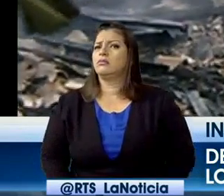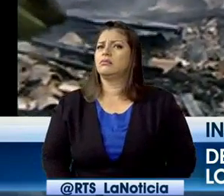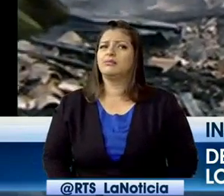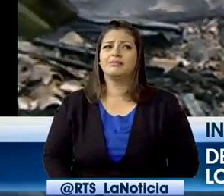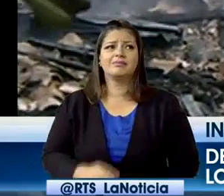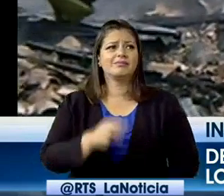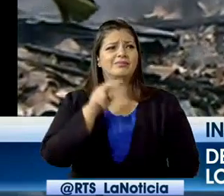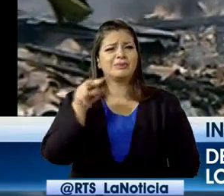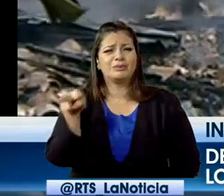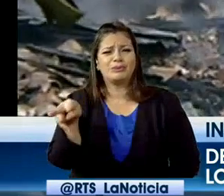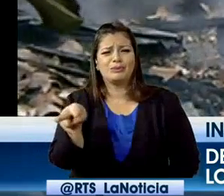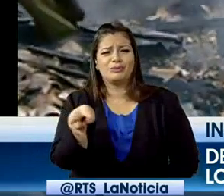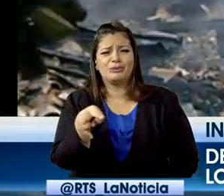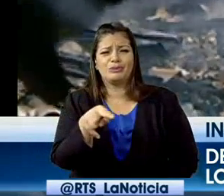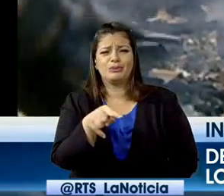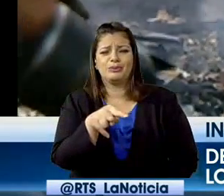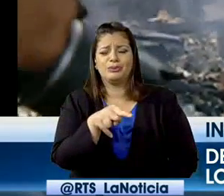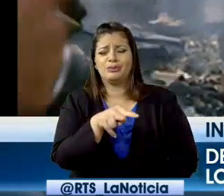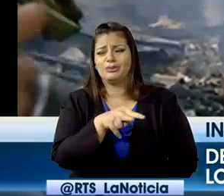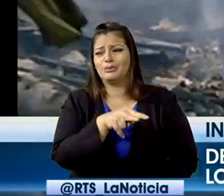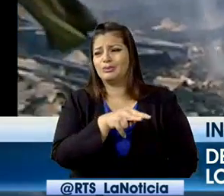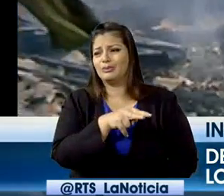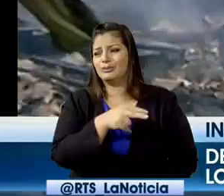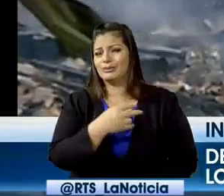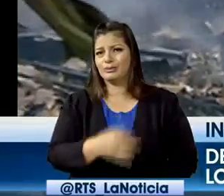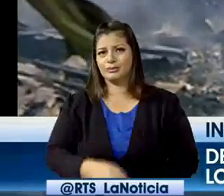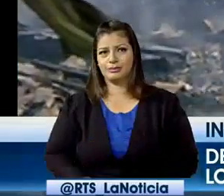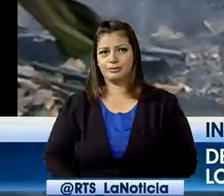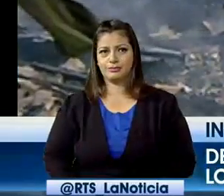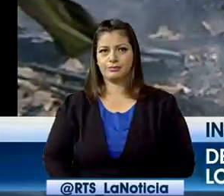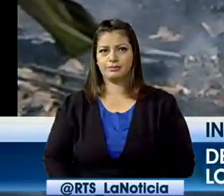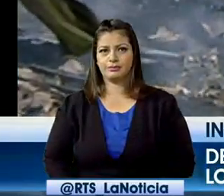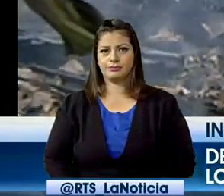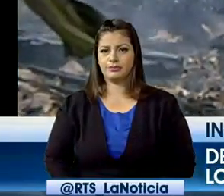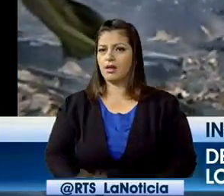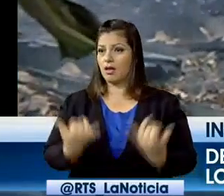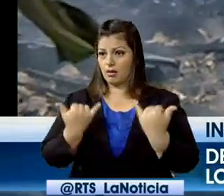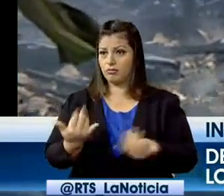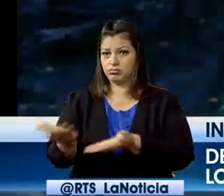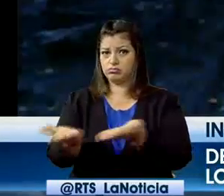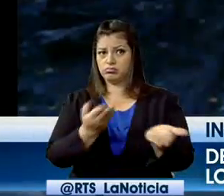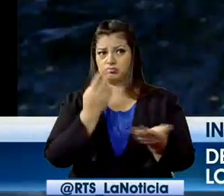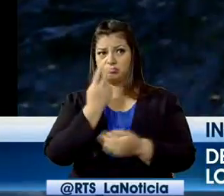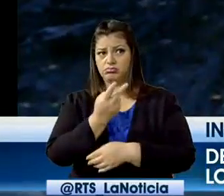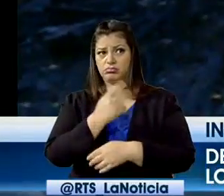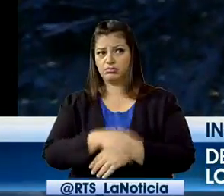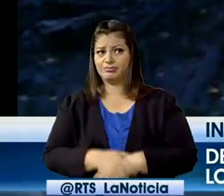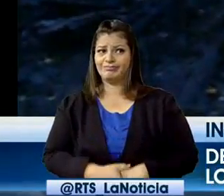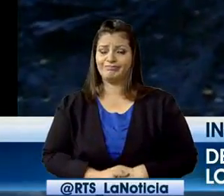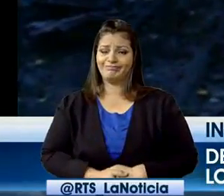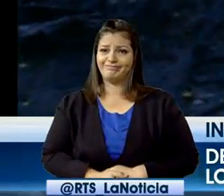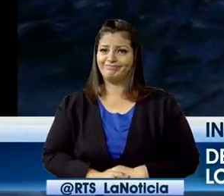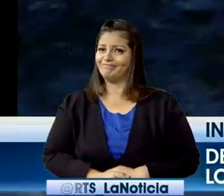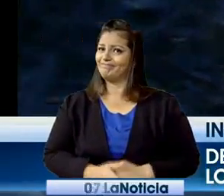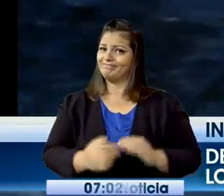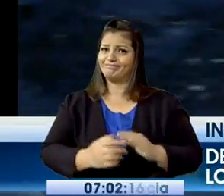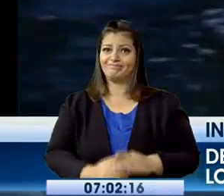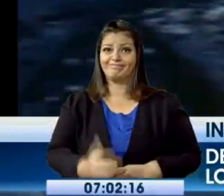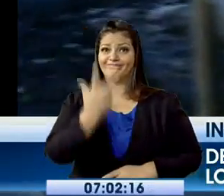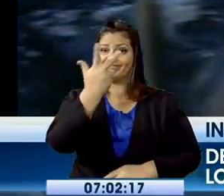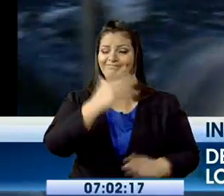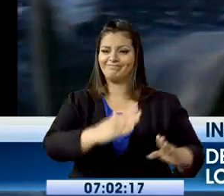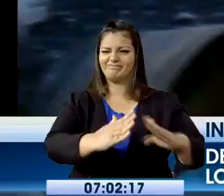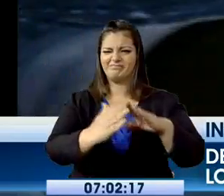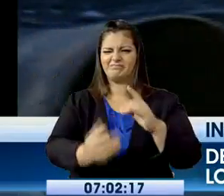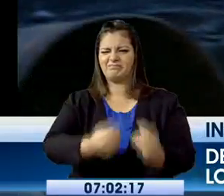fue evidente solo tras la extinción de las llamas Ustedes han podido verificar el nivel de destrucción de las casas completa